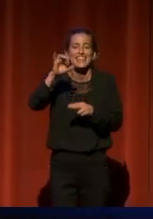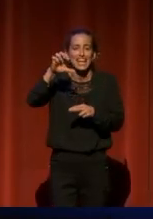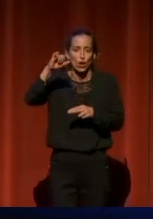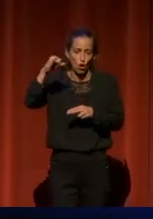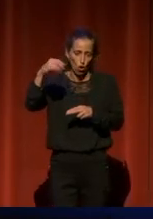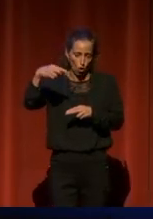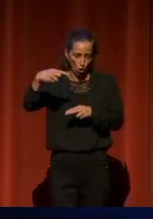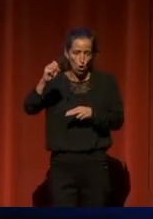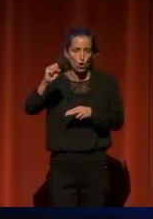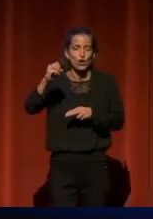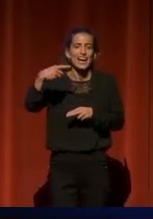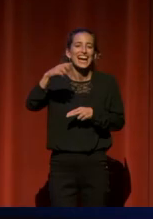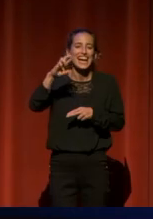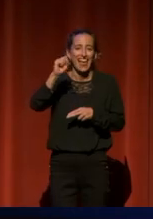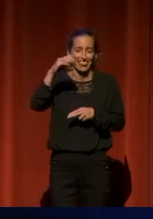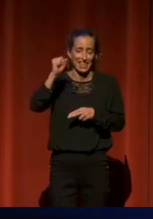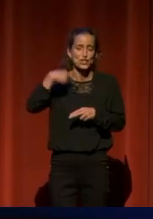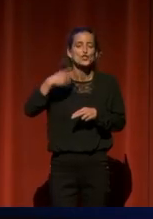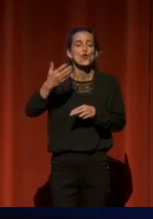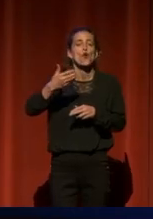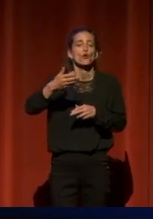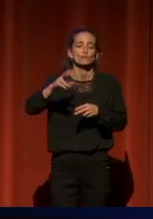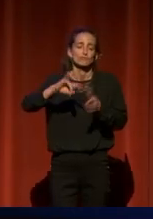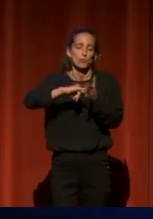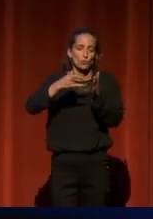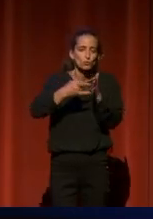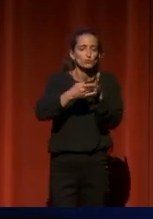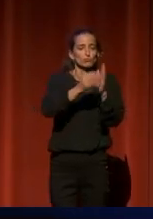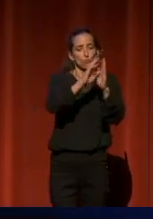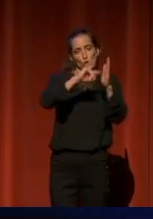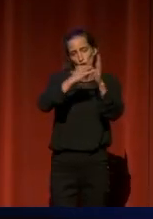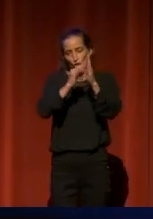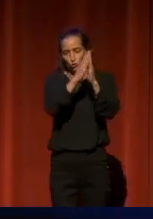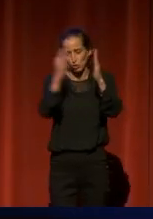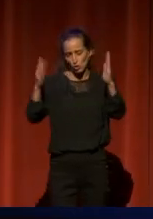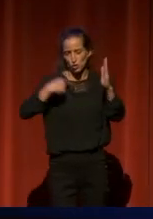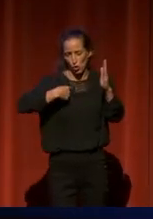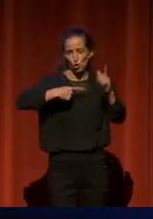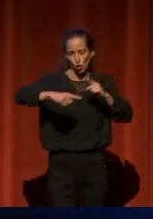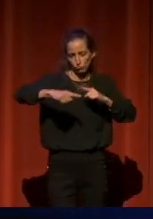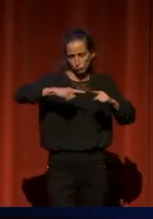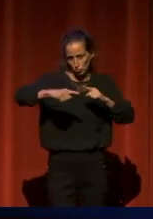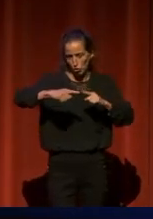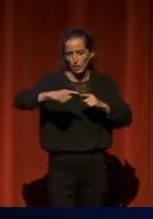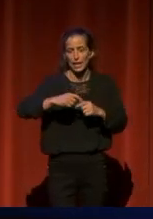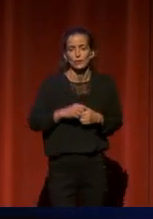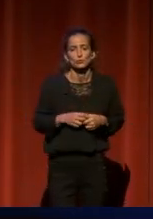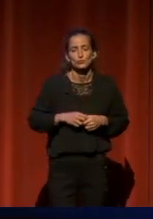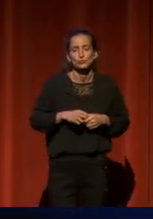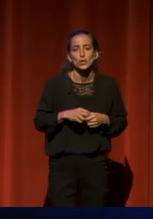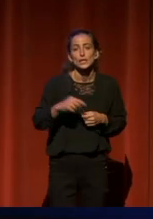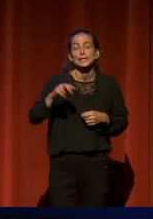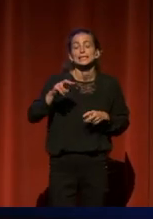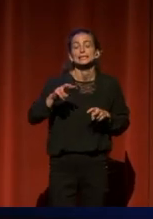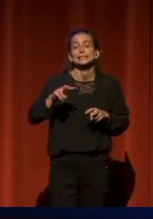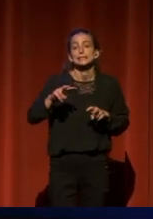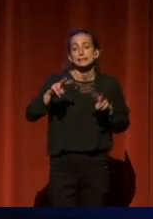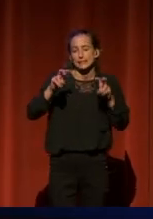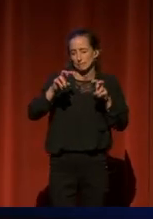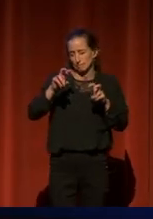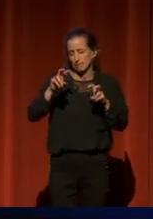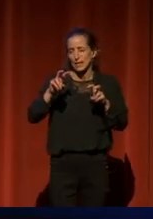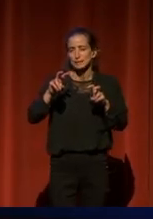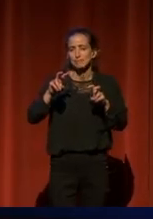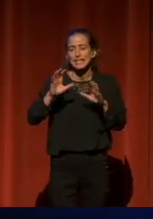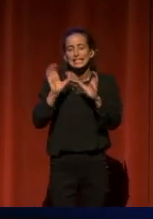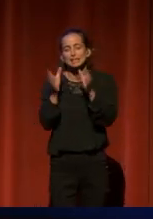responsable el coordinador del proyecto laboratorios bibliotecarios yo tengo una duda con respecto a esto que comentabas de los equipos